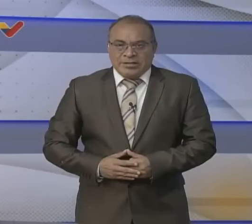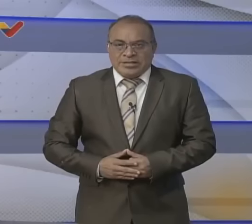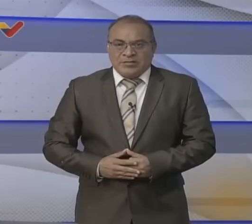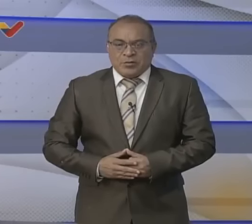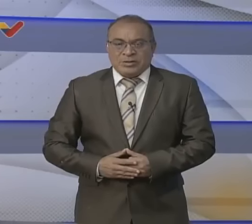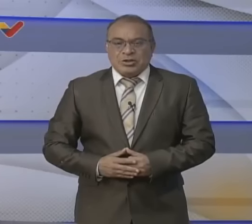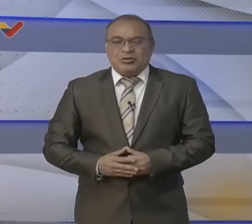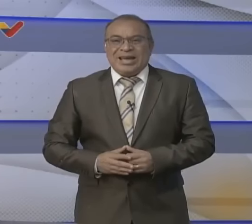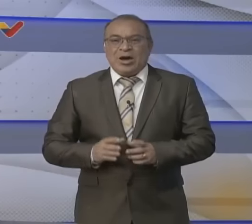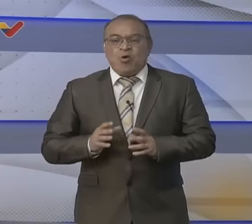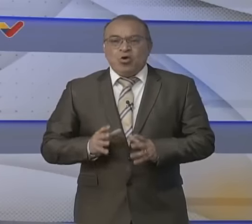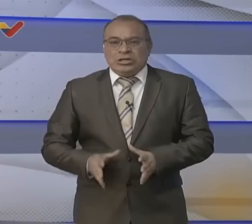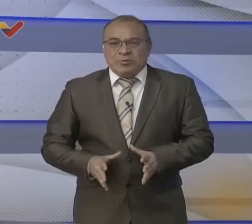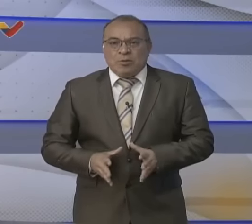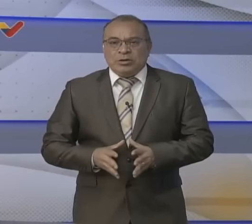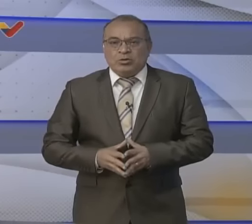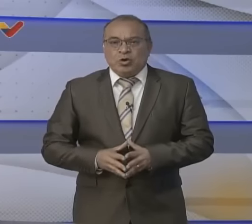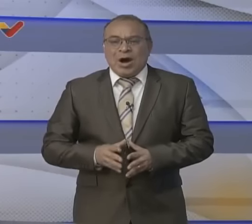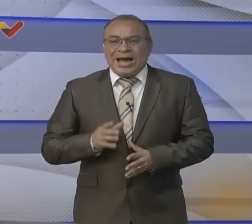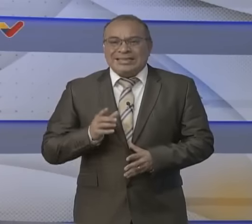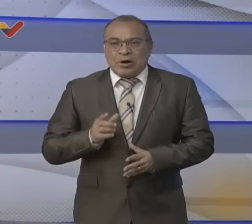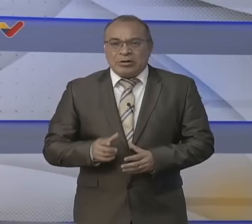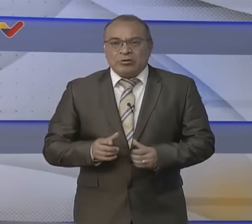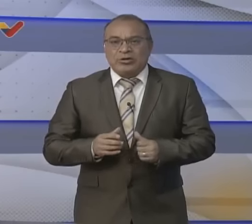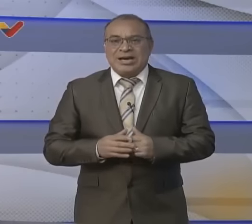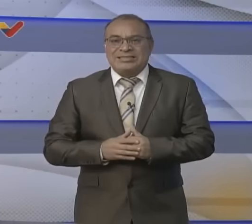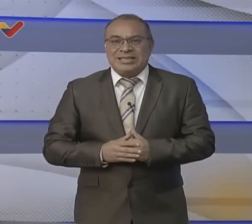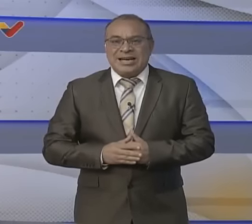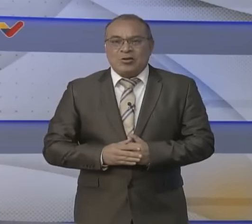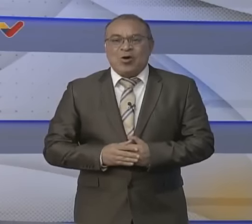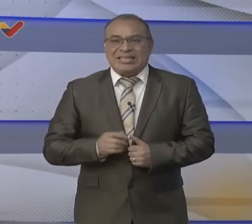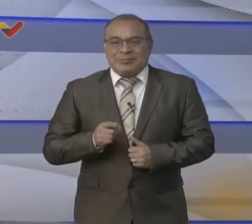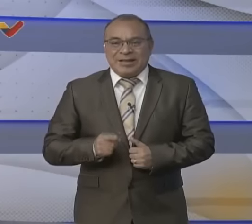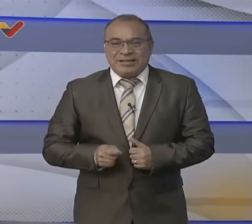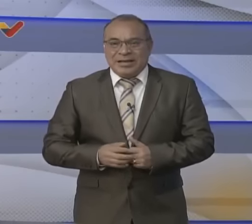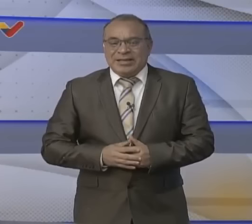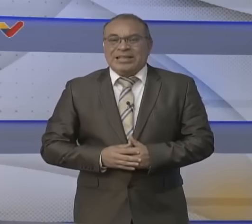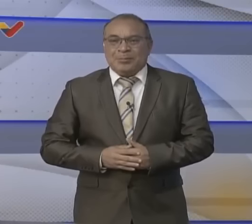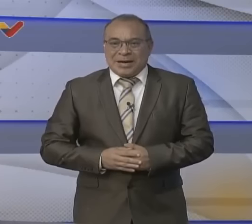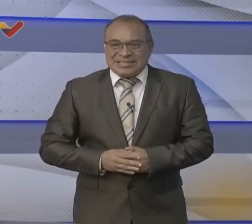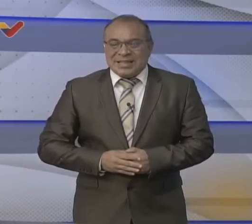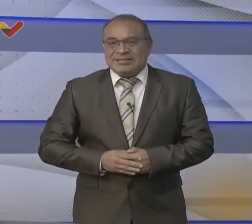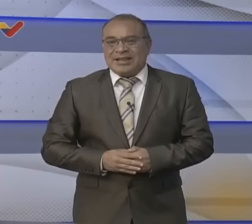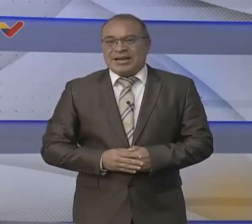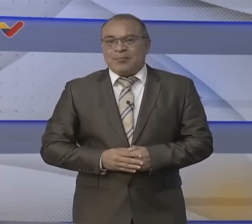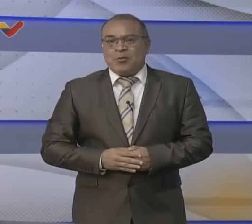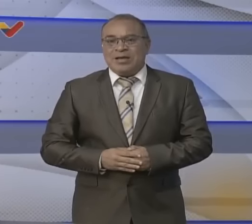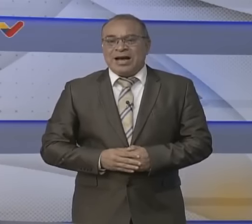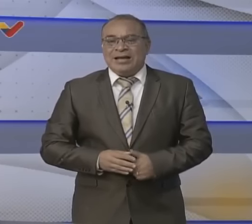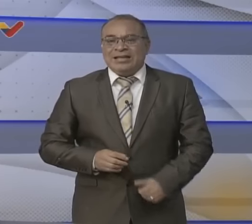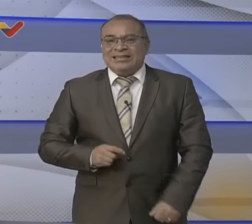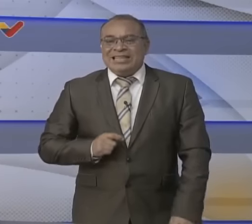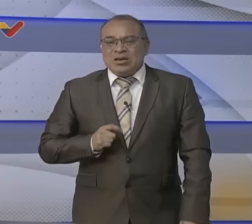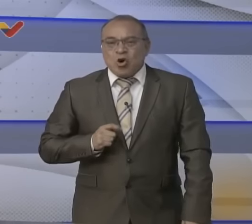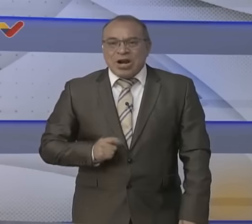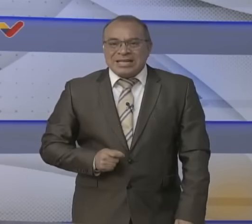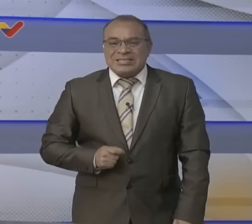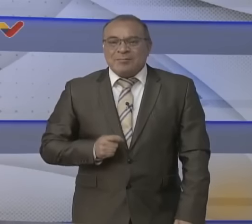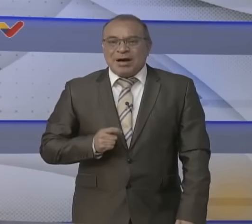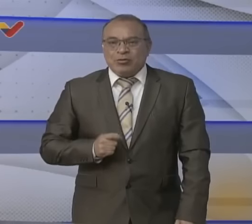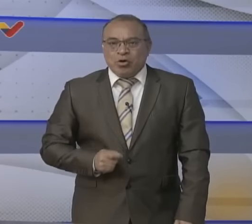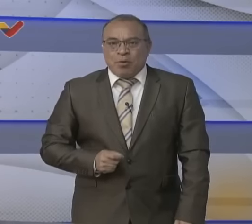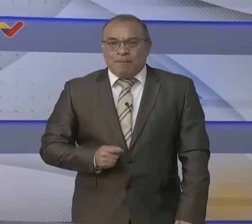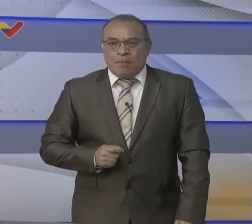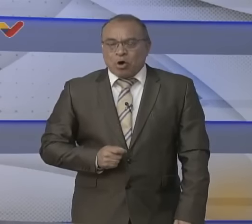Amable audiencia, información de último minuto. A esta hora nos llega señal con actividad del presidente de la República,